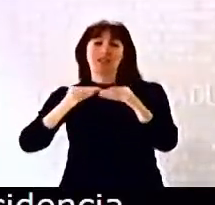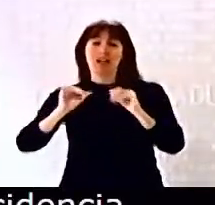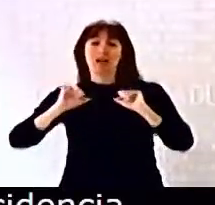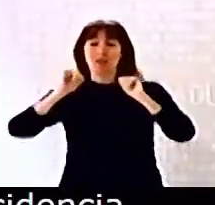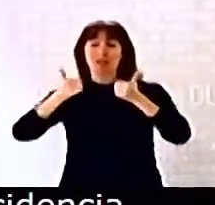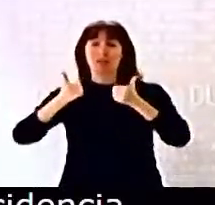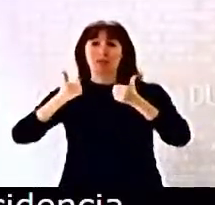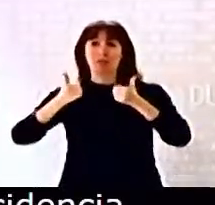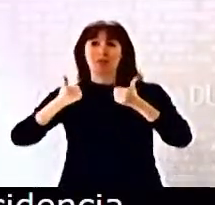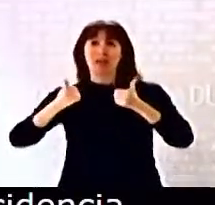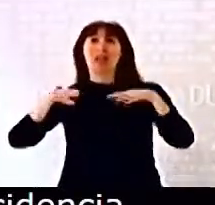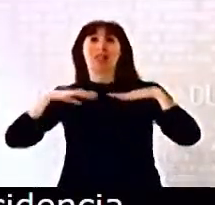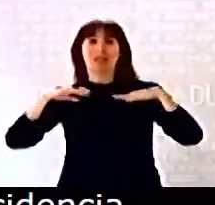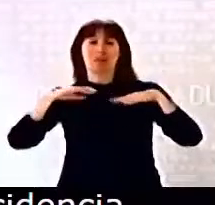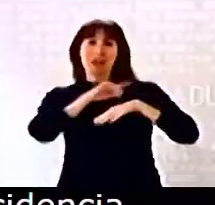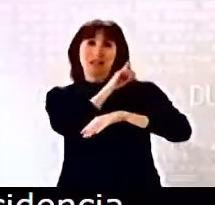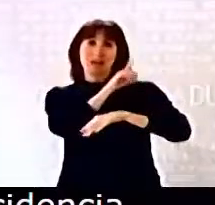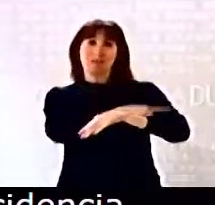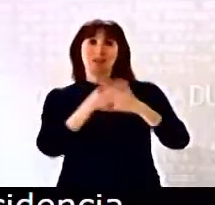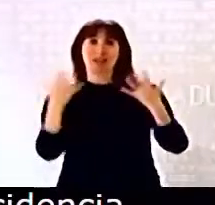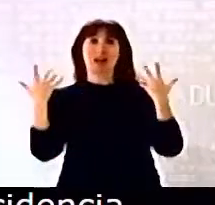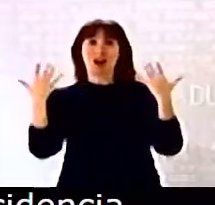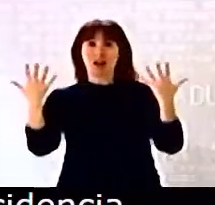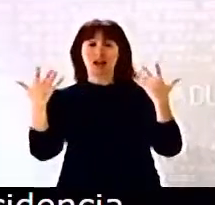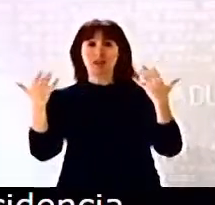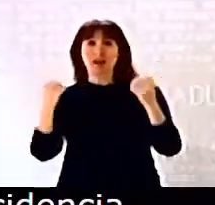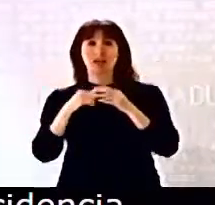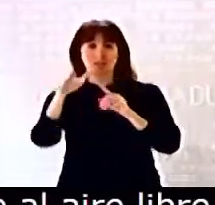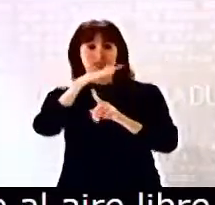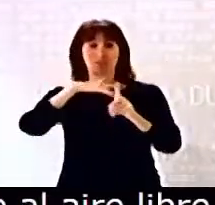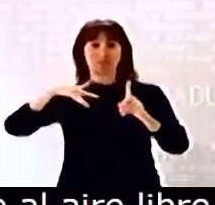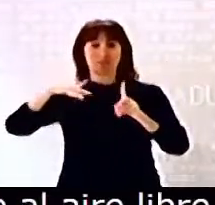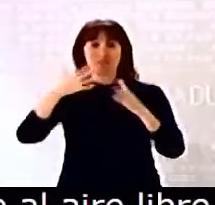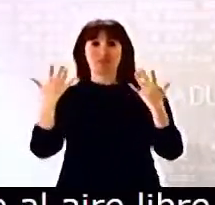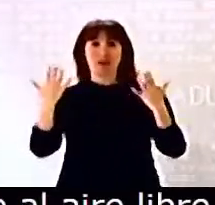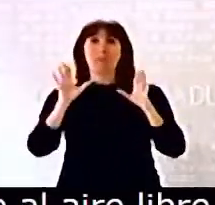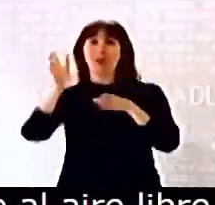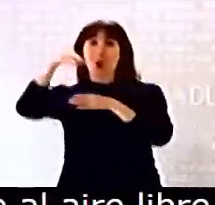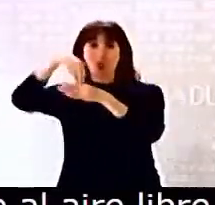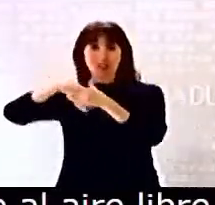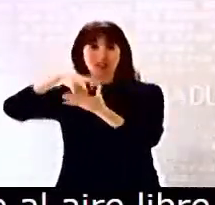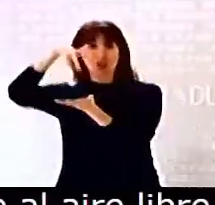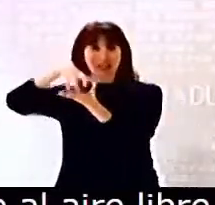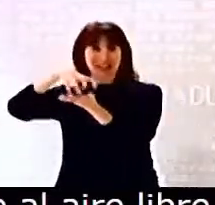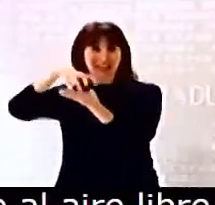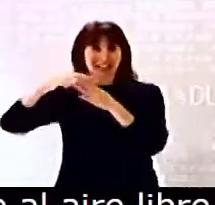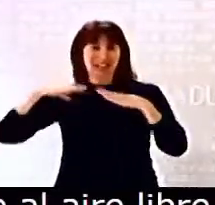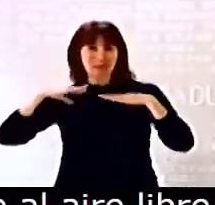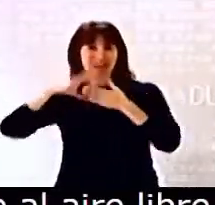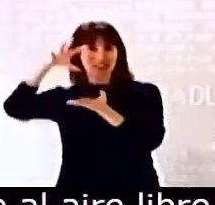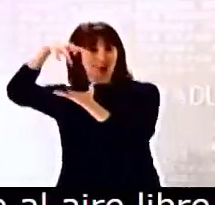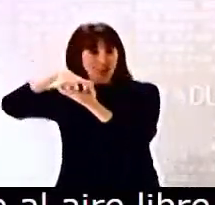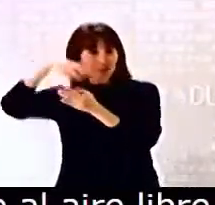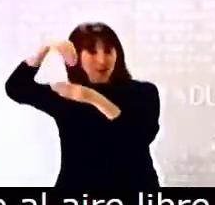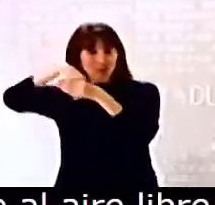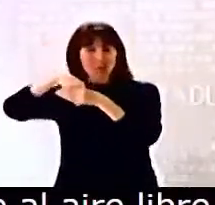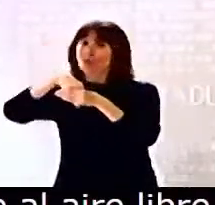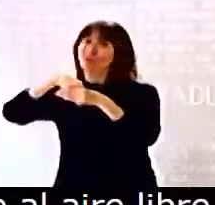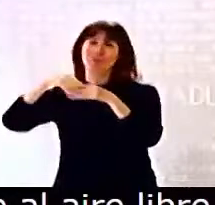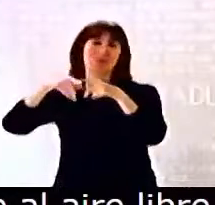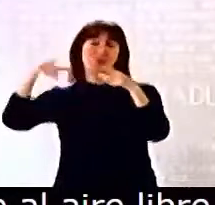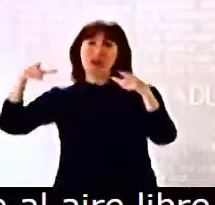al aire libre, pero todavía los interiores son